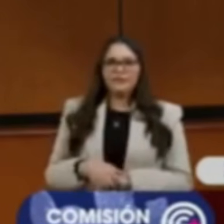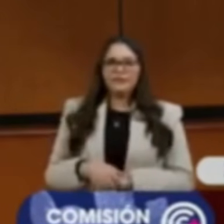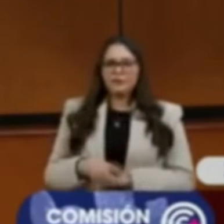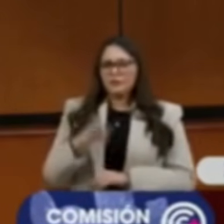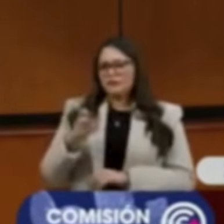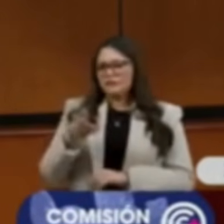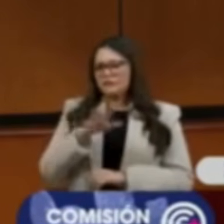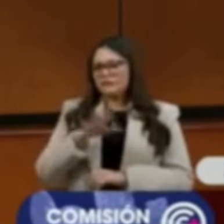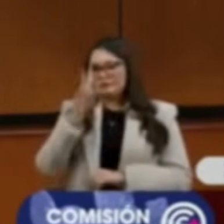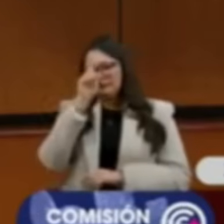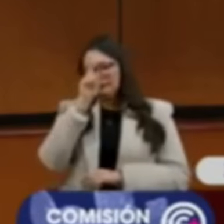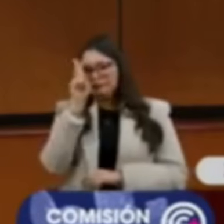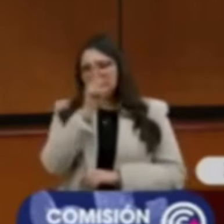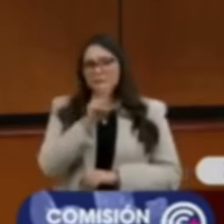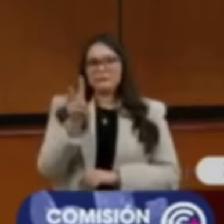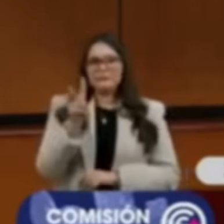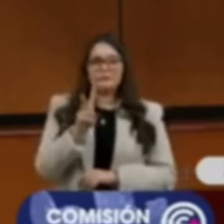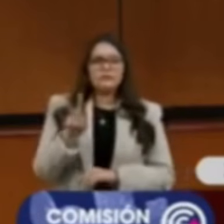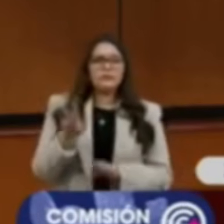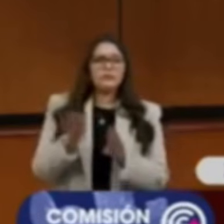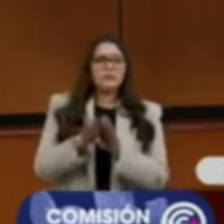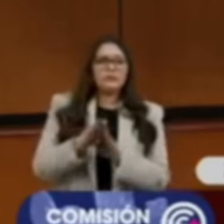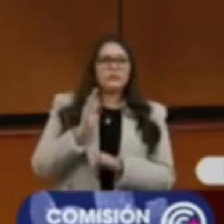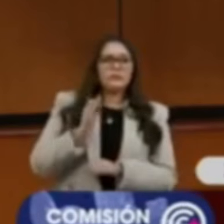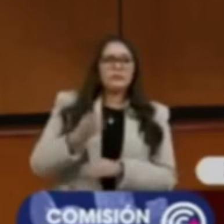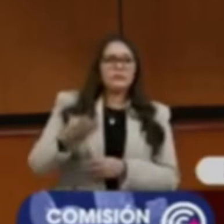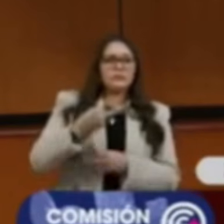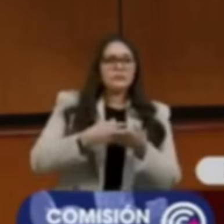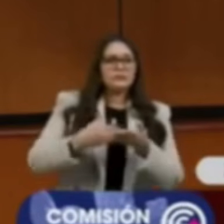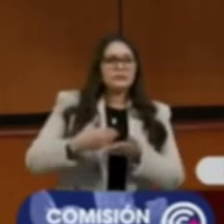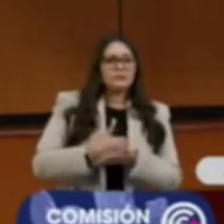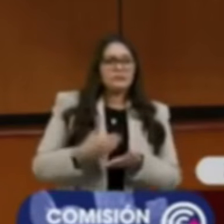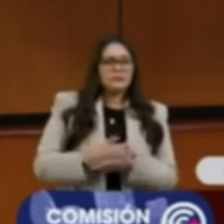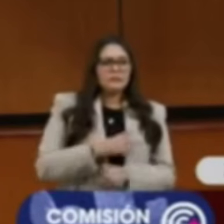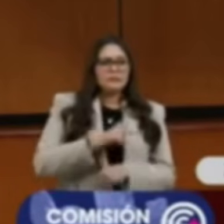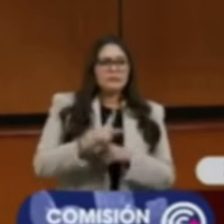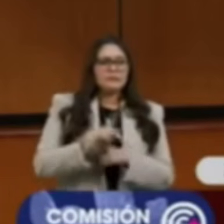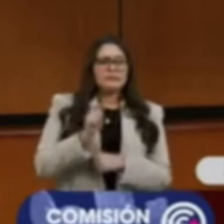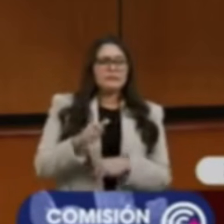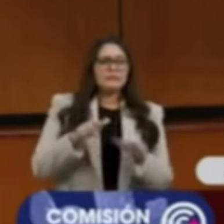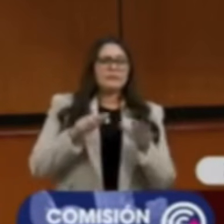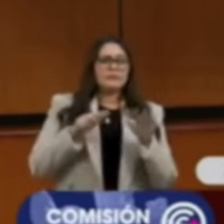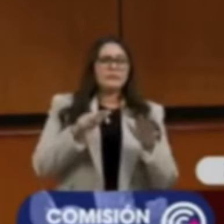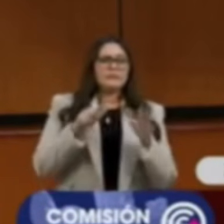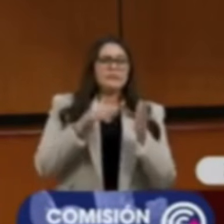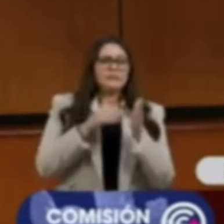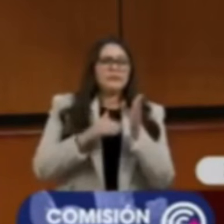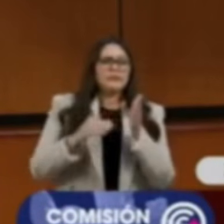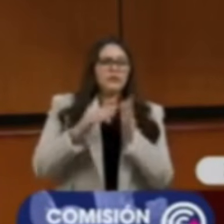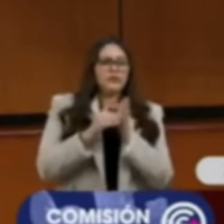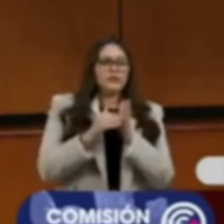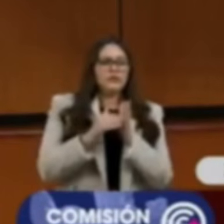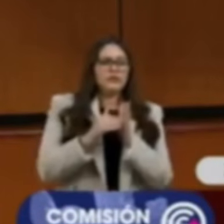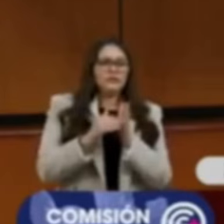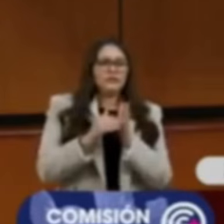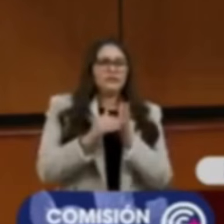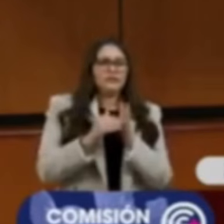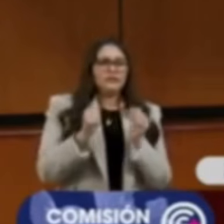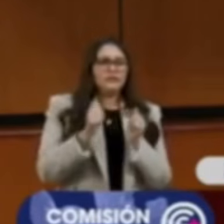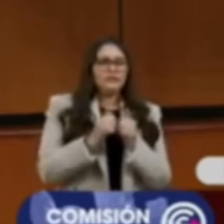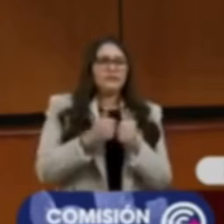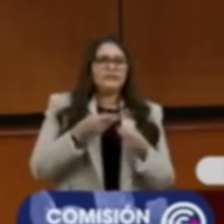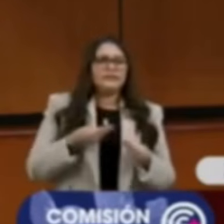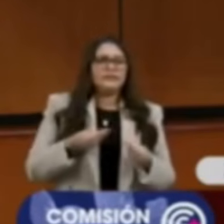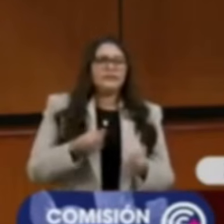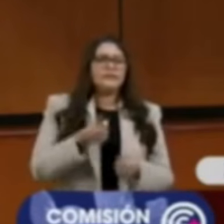peor que se atrevieron a ingresar a nuestro país 18 millones, más de 18 millones de petrolíferos de diésel y